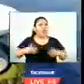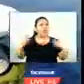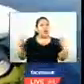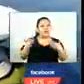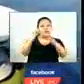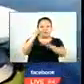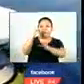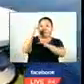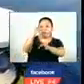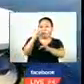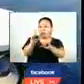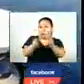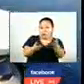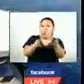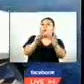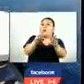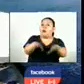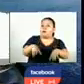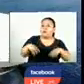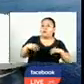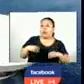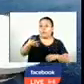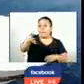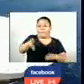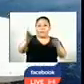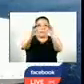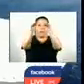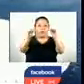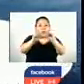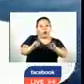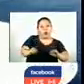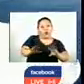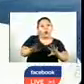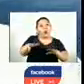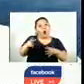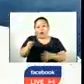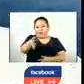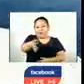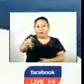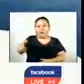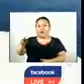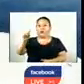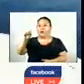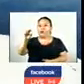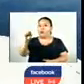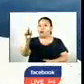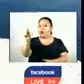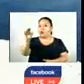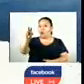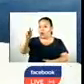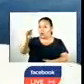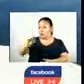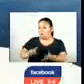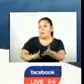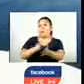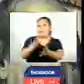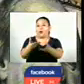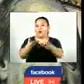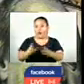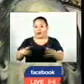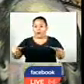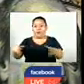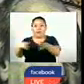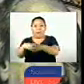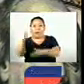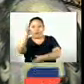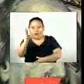límites de la adopción de las criptomonedas el comercio y la minería de los tokens para lograr ser pioneros en su uso dentro de los grupos políticos